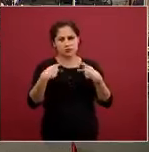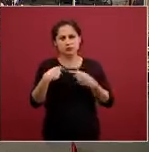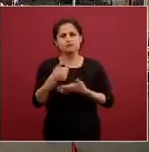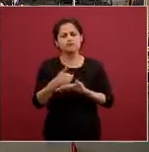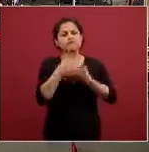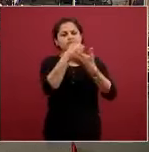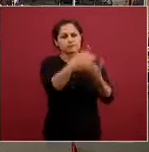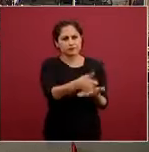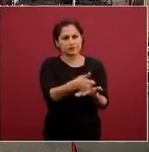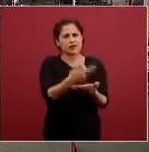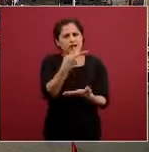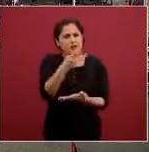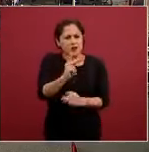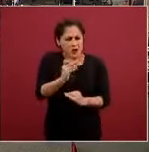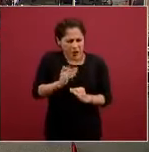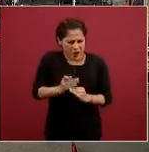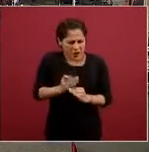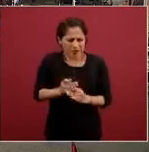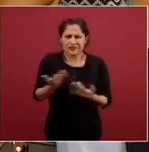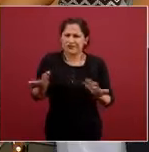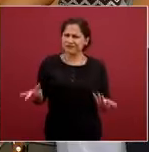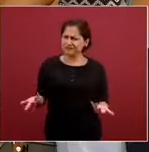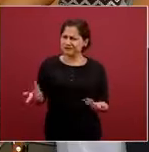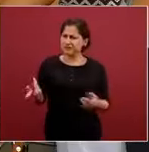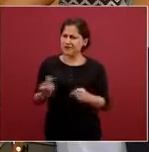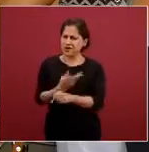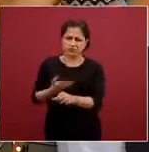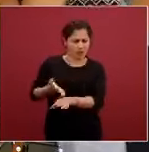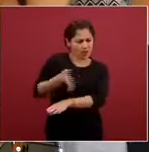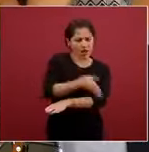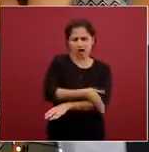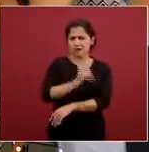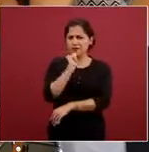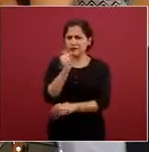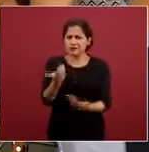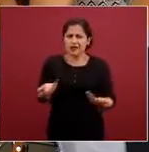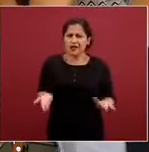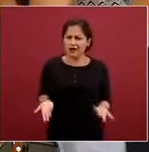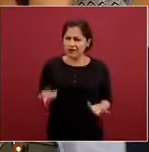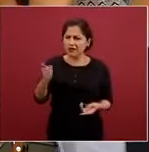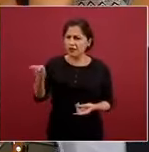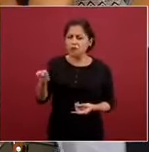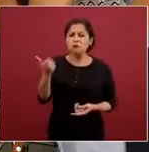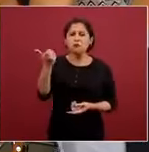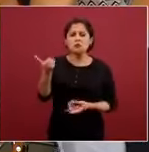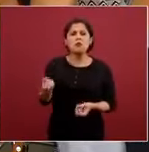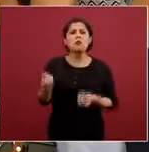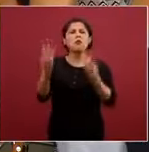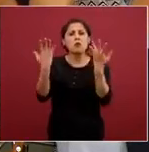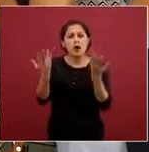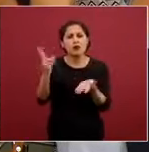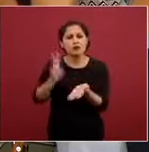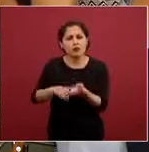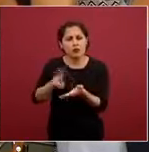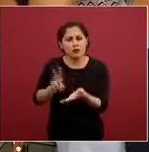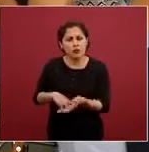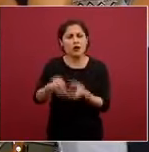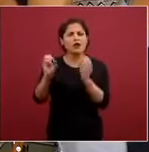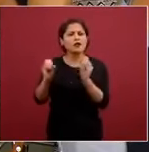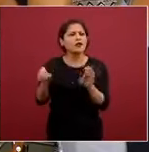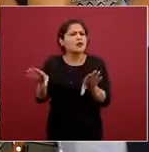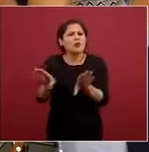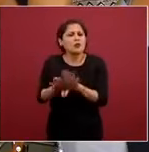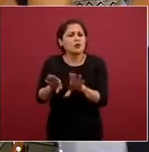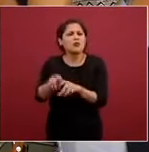les llevó a hacerla y por qué sale hasta el día de hoy, cuando pudo haber salido a lo mejor iniciando la primera fase,